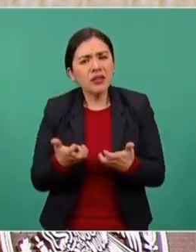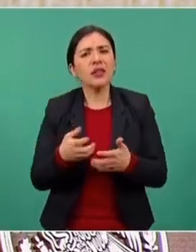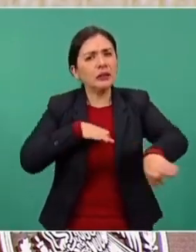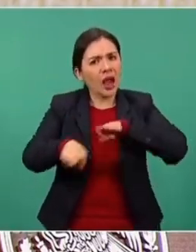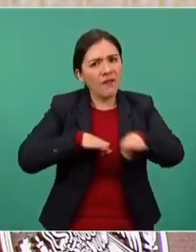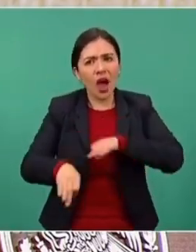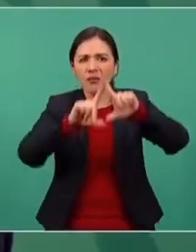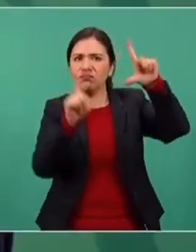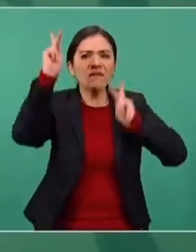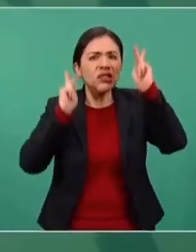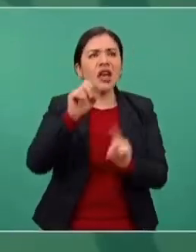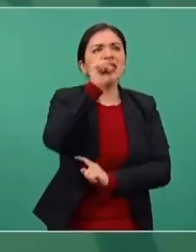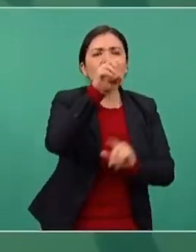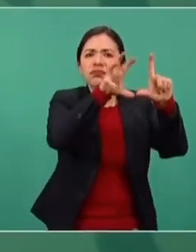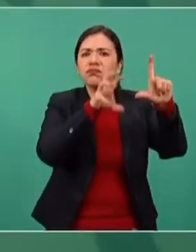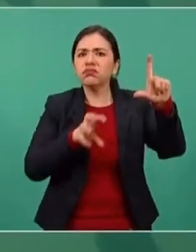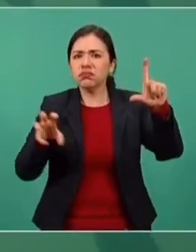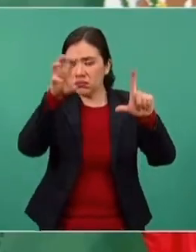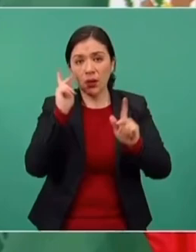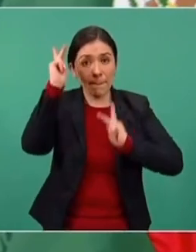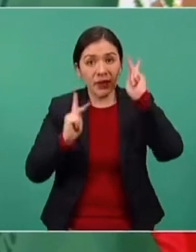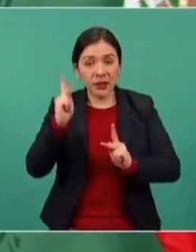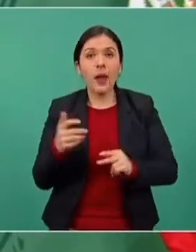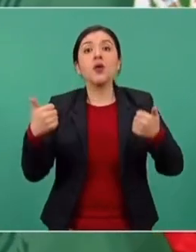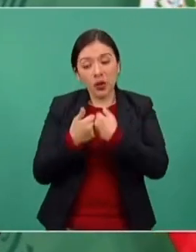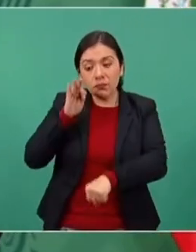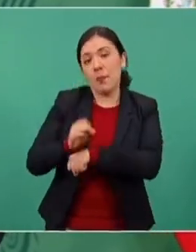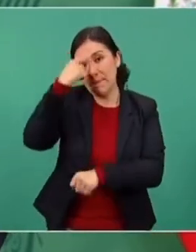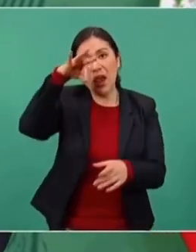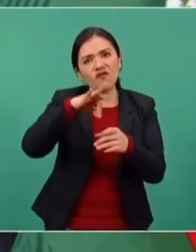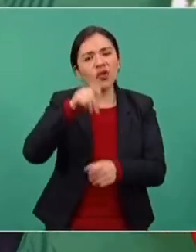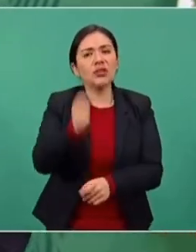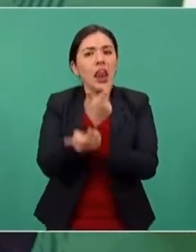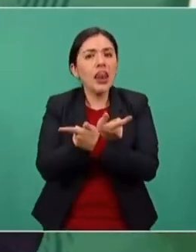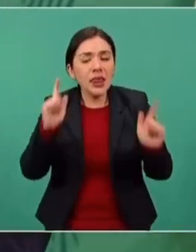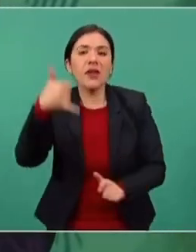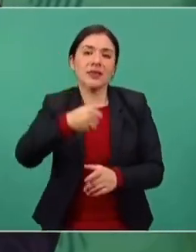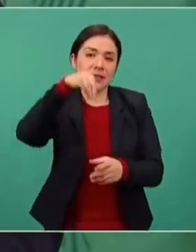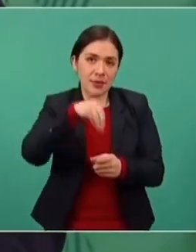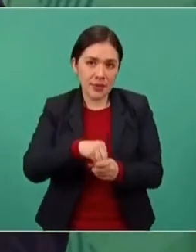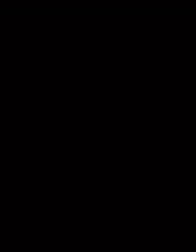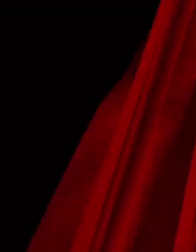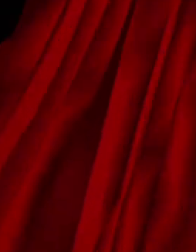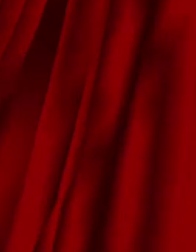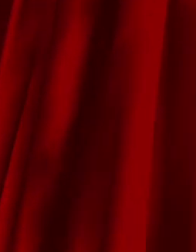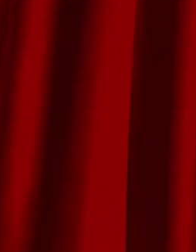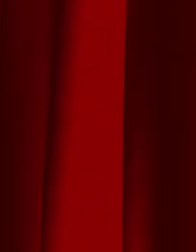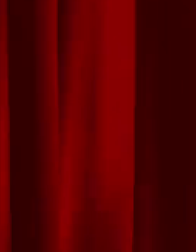el país, las secciones, y que van a luchar para que el voto sea libre, sea secreto.